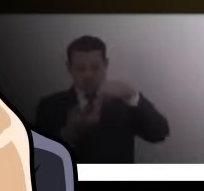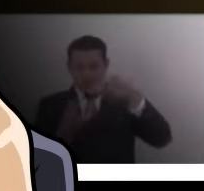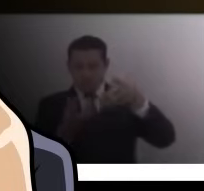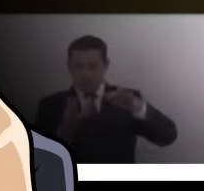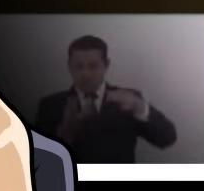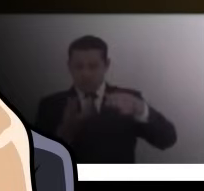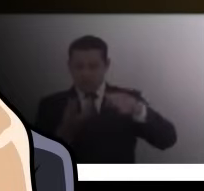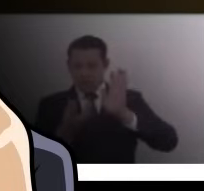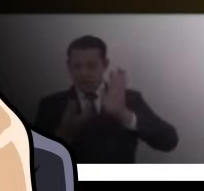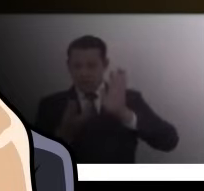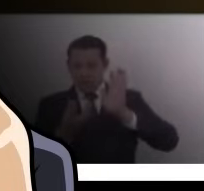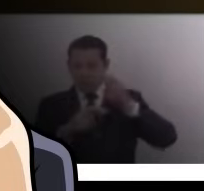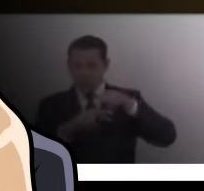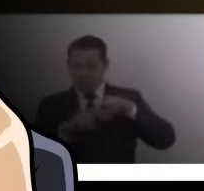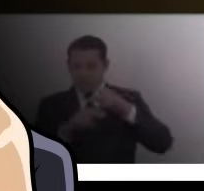ocupando?